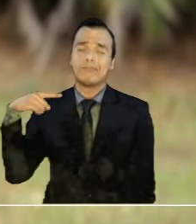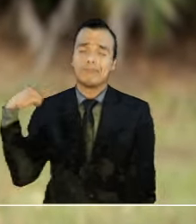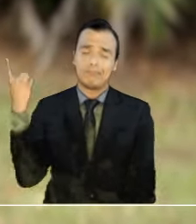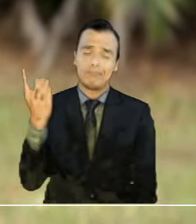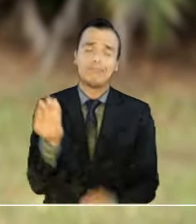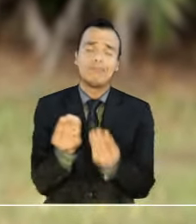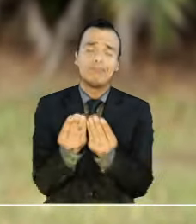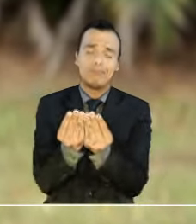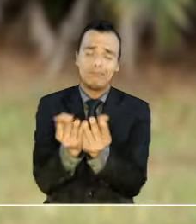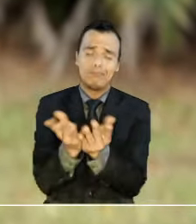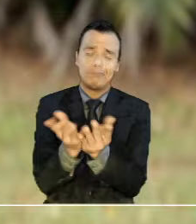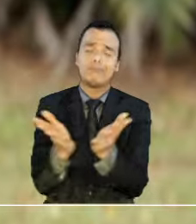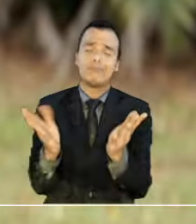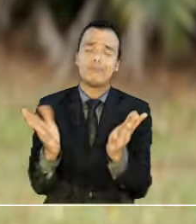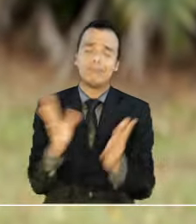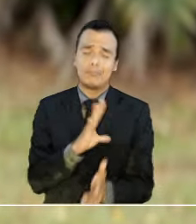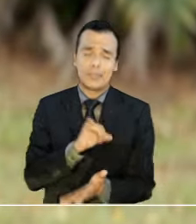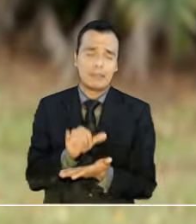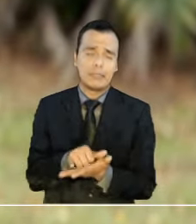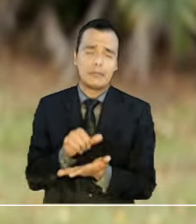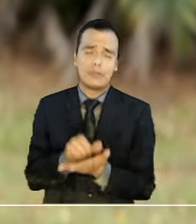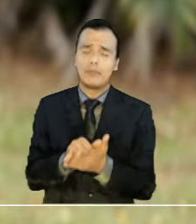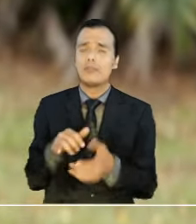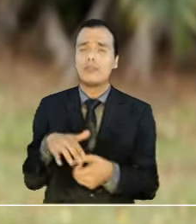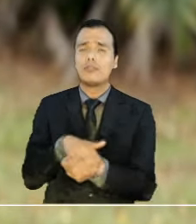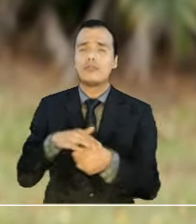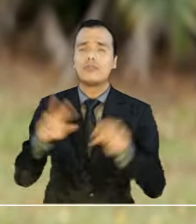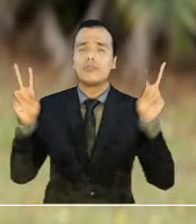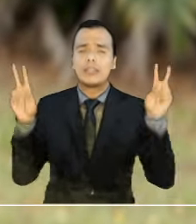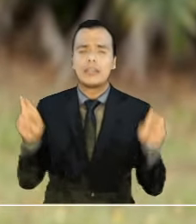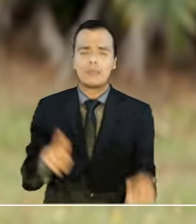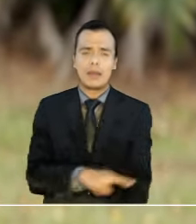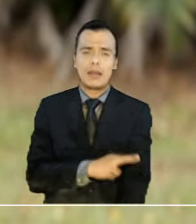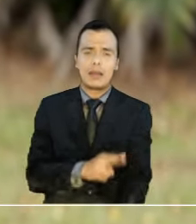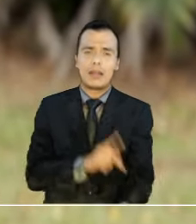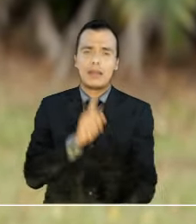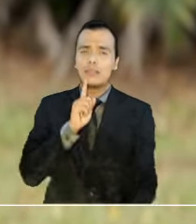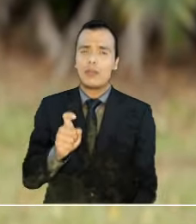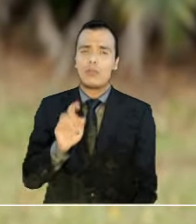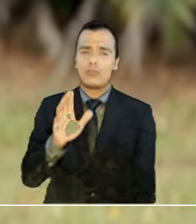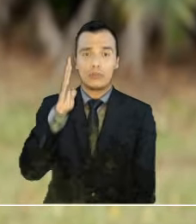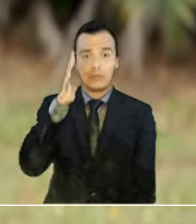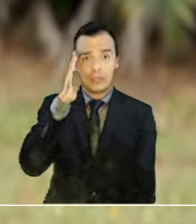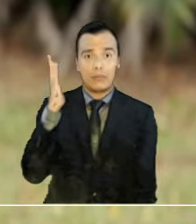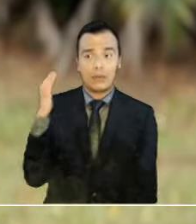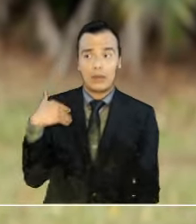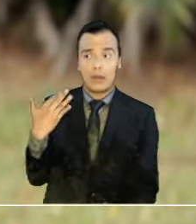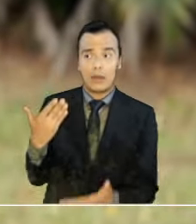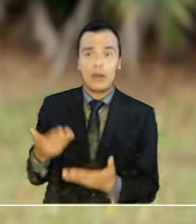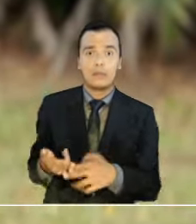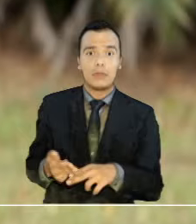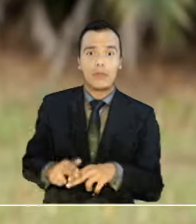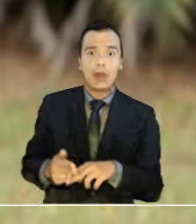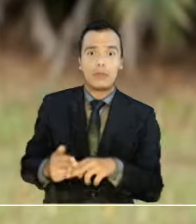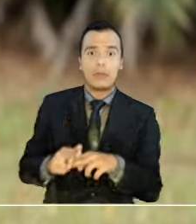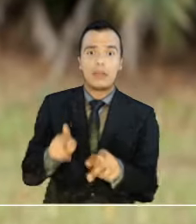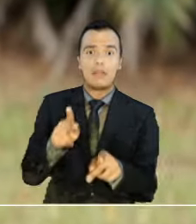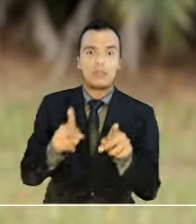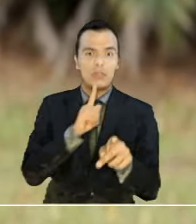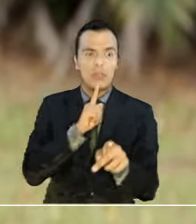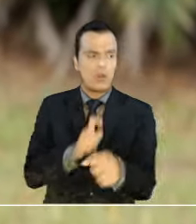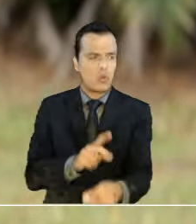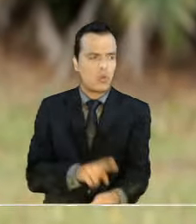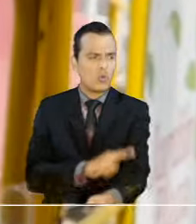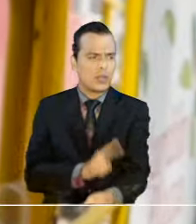al racismo. La comunidad percibe que esos casos han incrementado y percibe además un abuso por parte de las autoridades hacia la